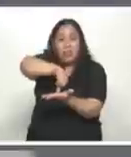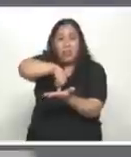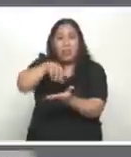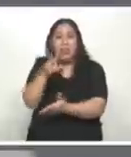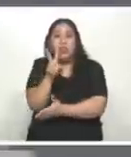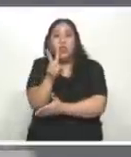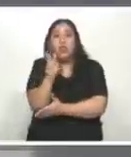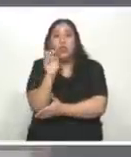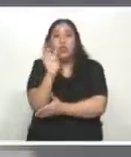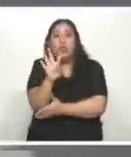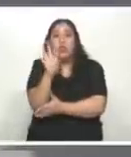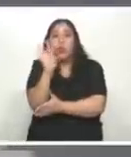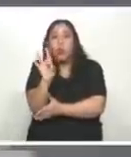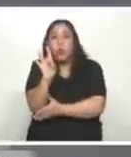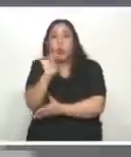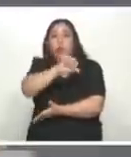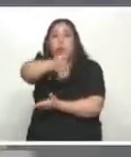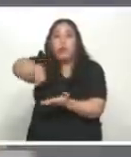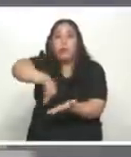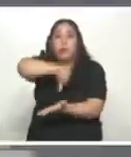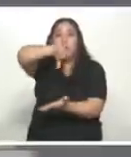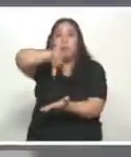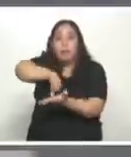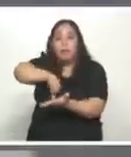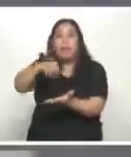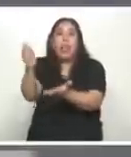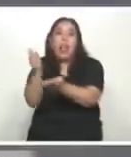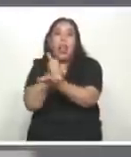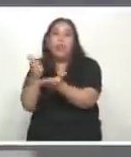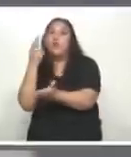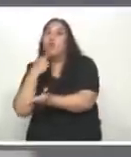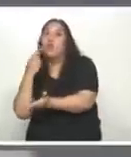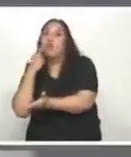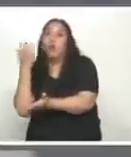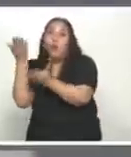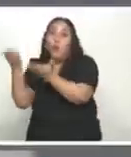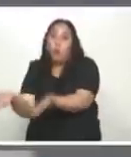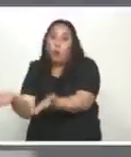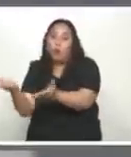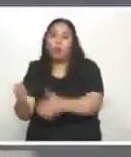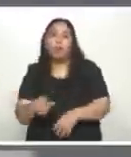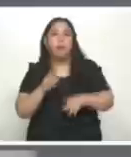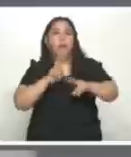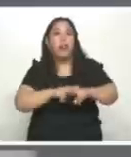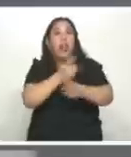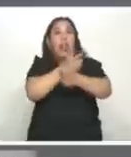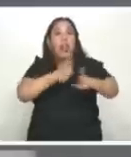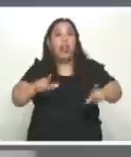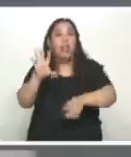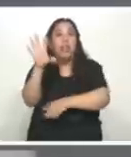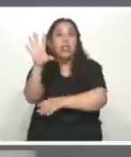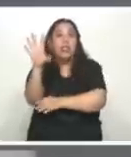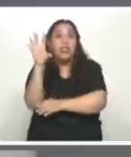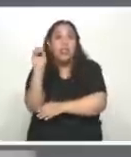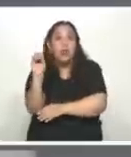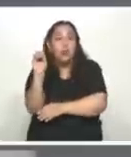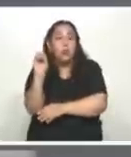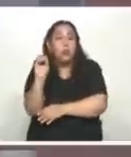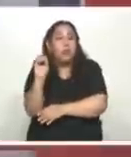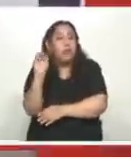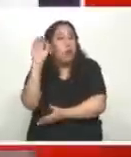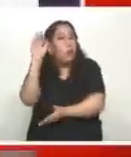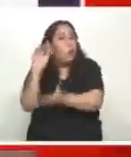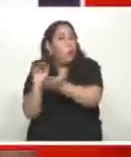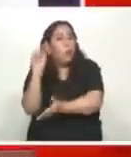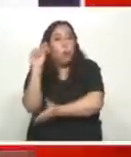248 alcaldes tiene el bipartidismo contra 50 de libre, 248 contra 50. ¿Quién tiene el